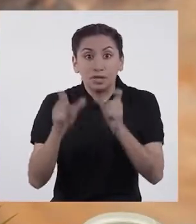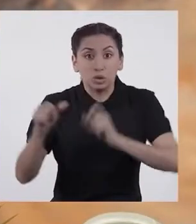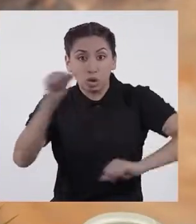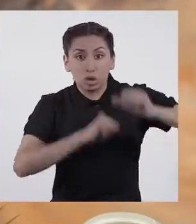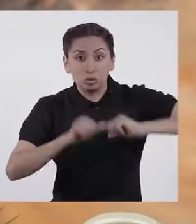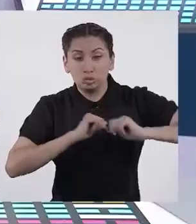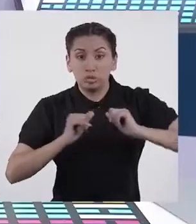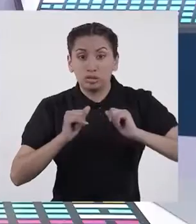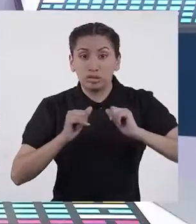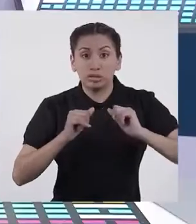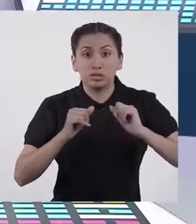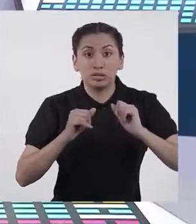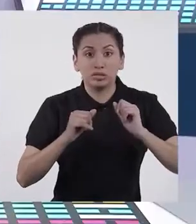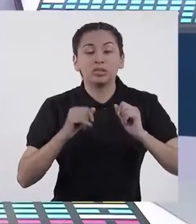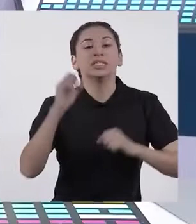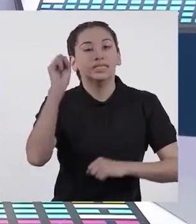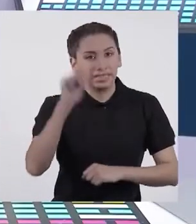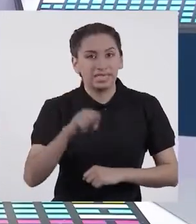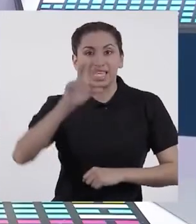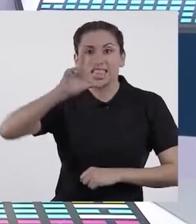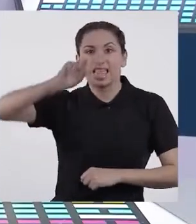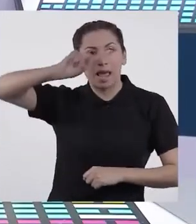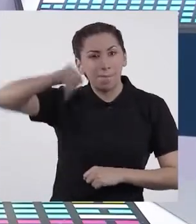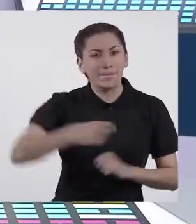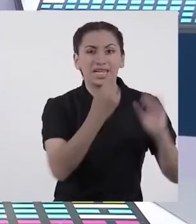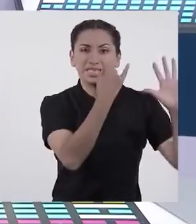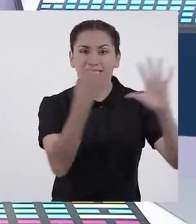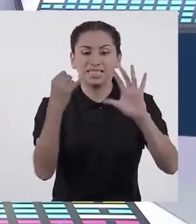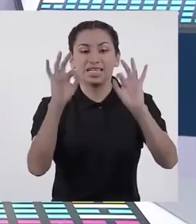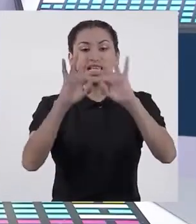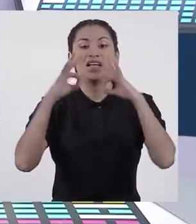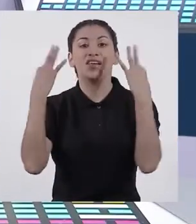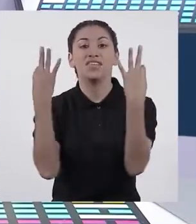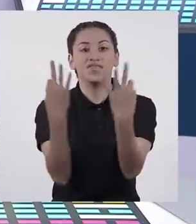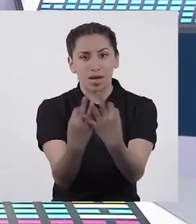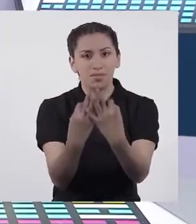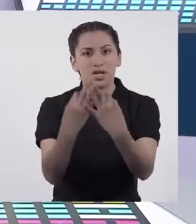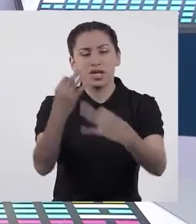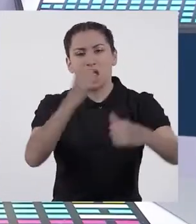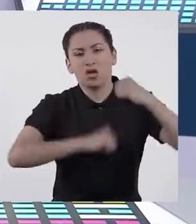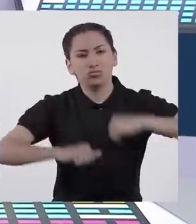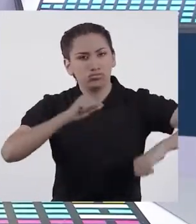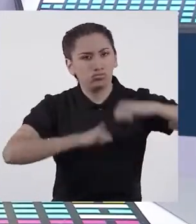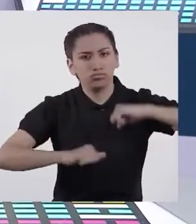afectados? Sí, hubo 3.600 familias